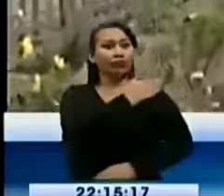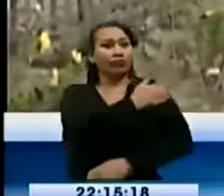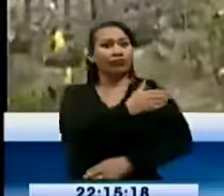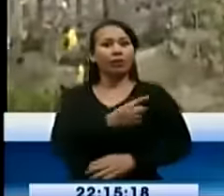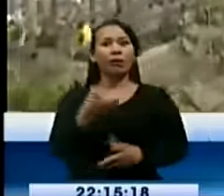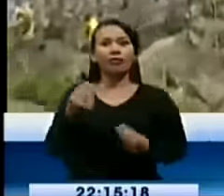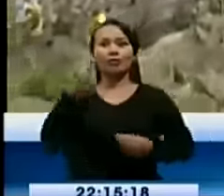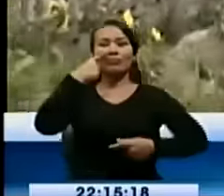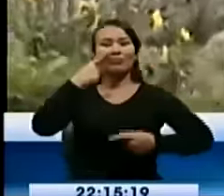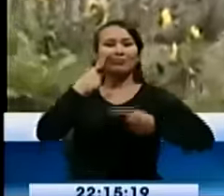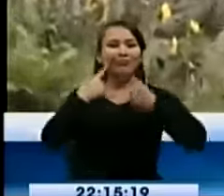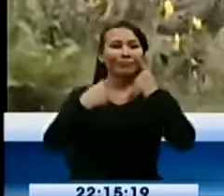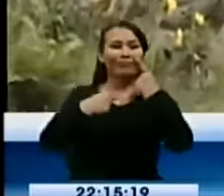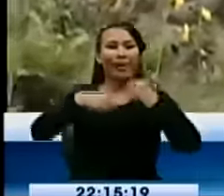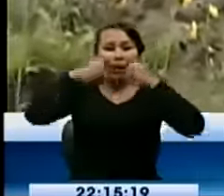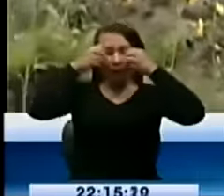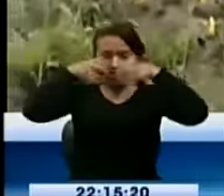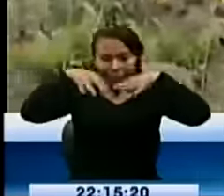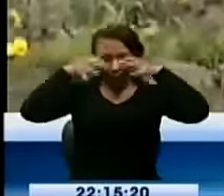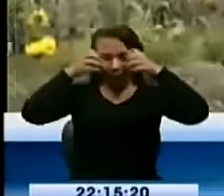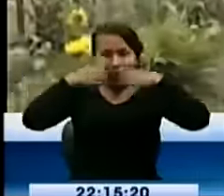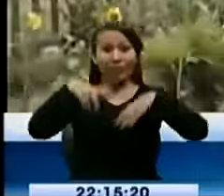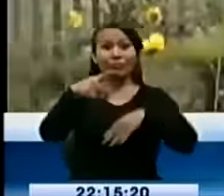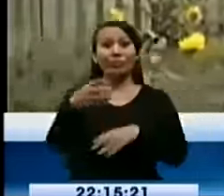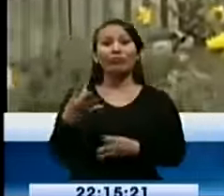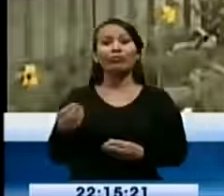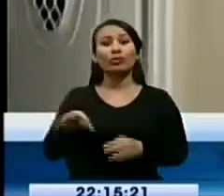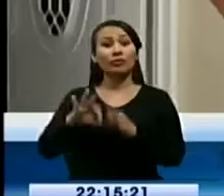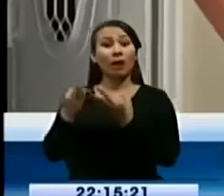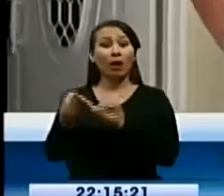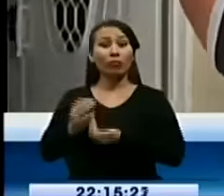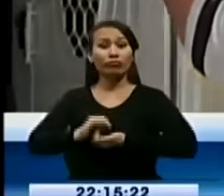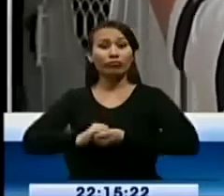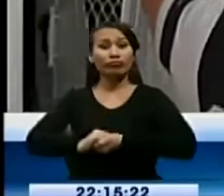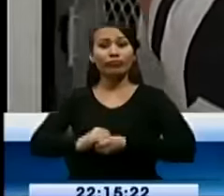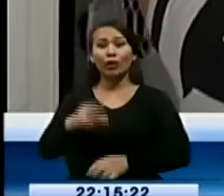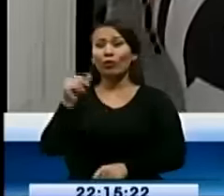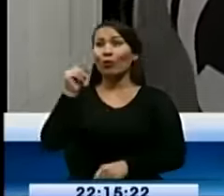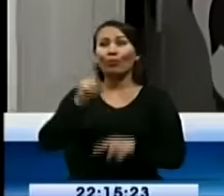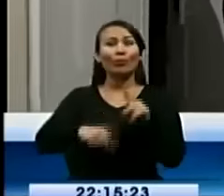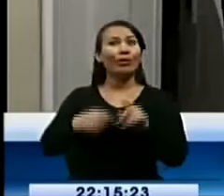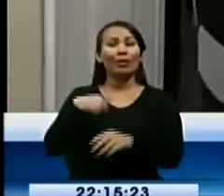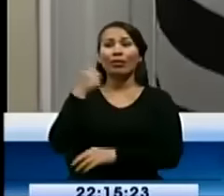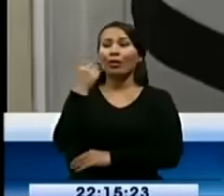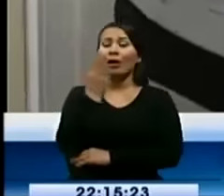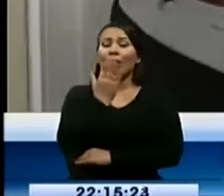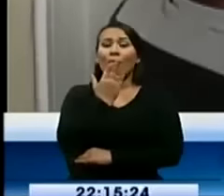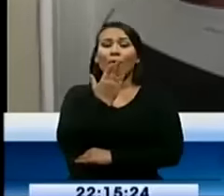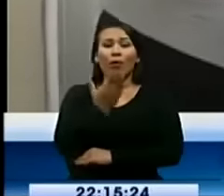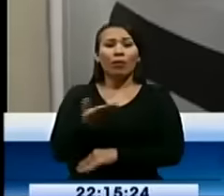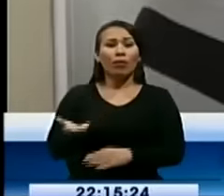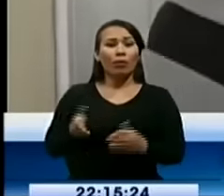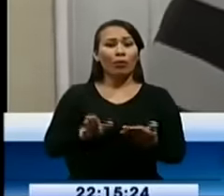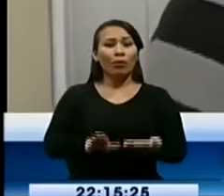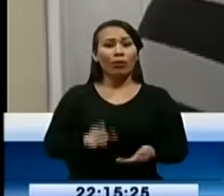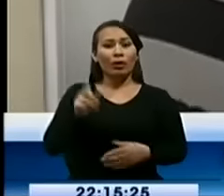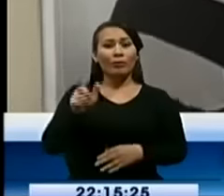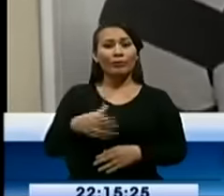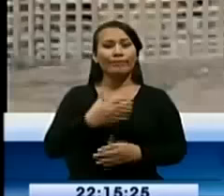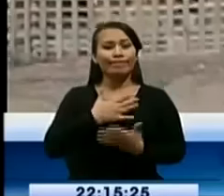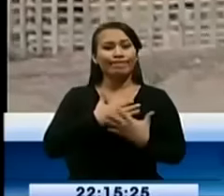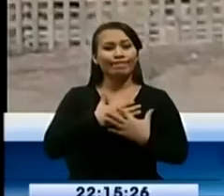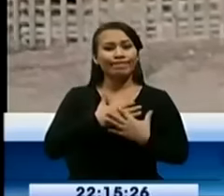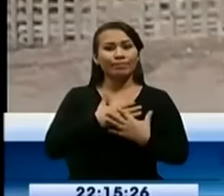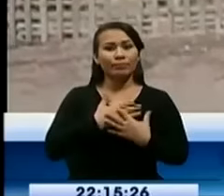llanto envolvía al lugar. A decir de sus deudos, no pueden concebir la abrupta partida de su ser querido.